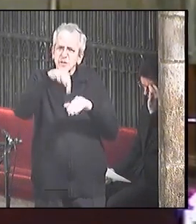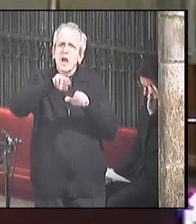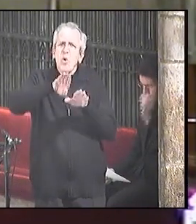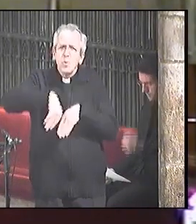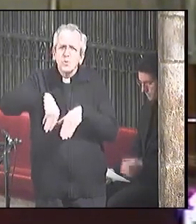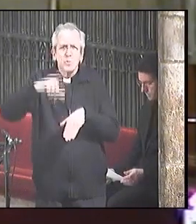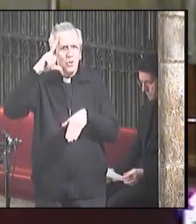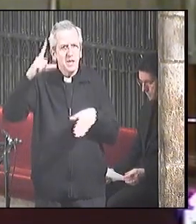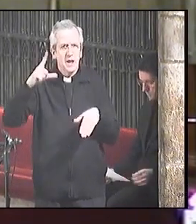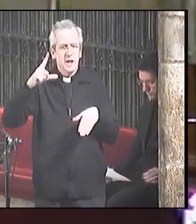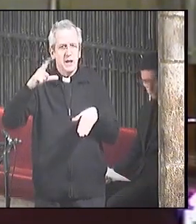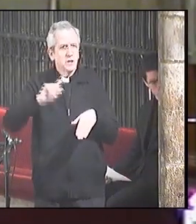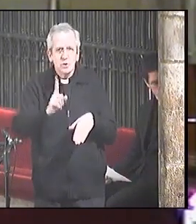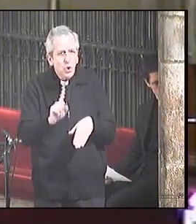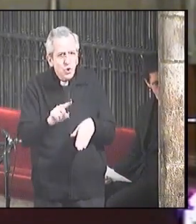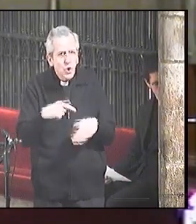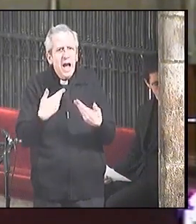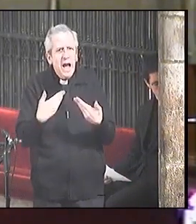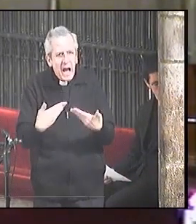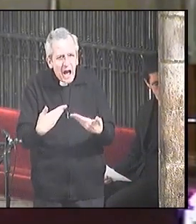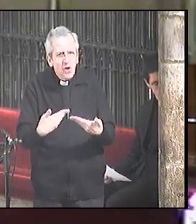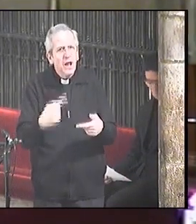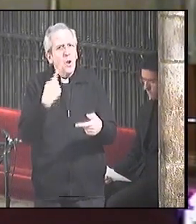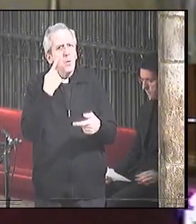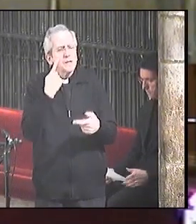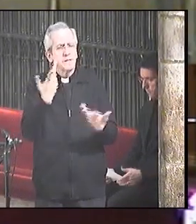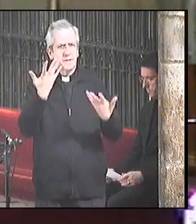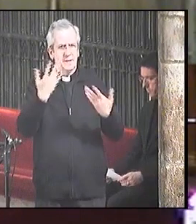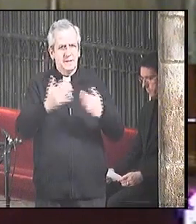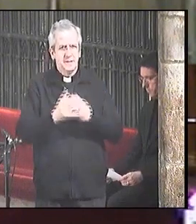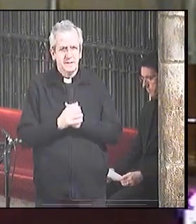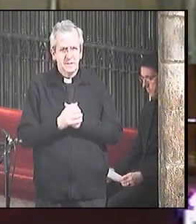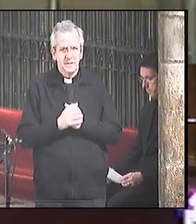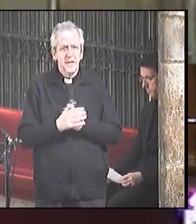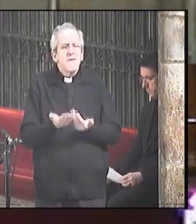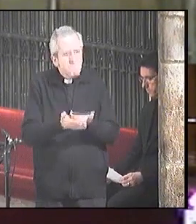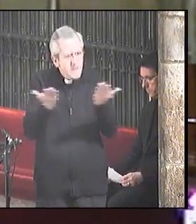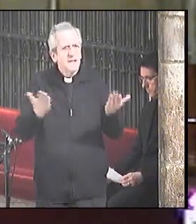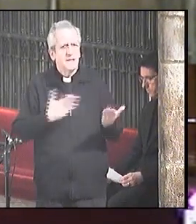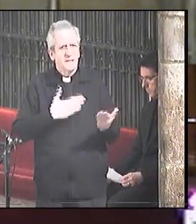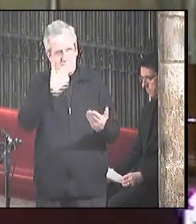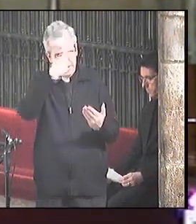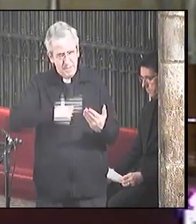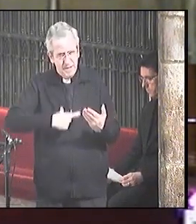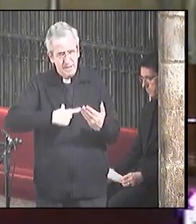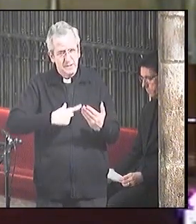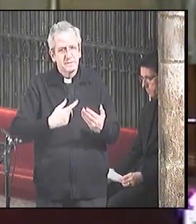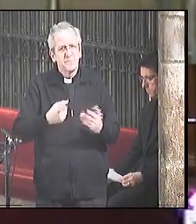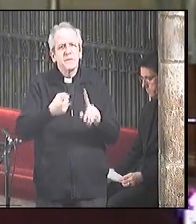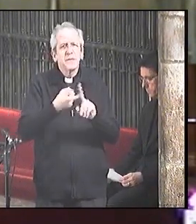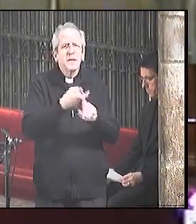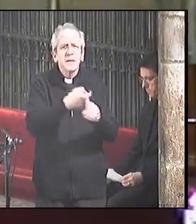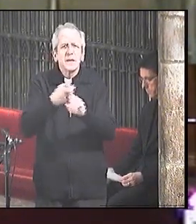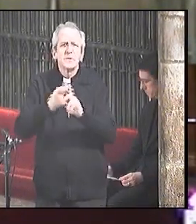no, resucitará ahora y lo vas a ver. Fíjate de mí, queridos hermanos.